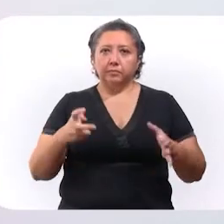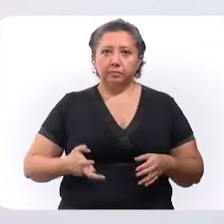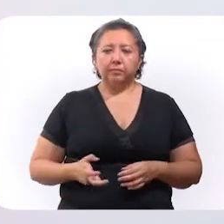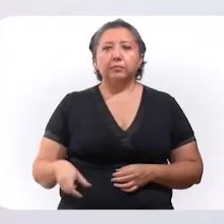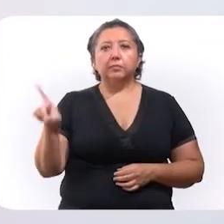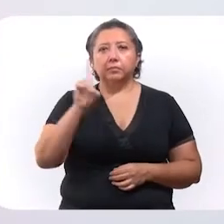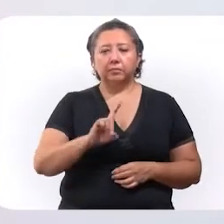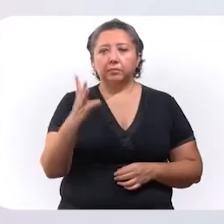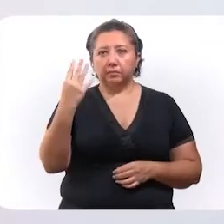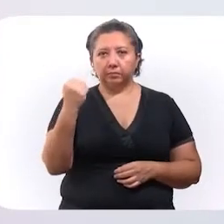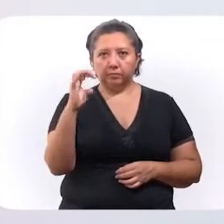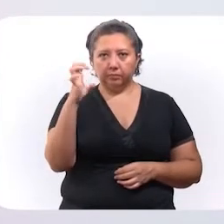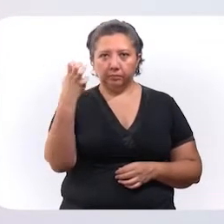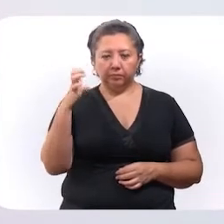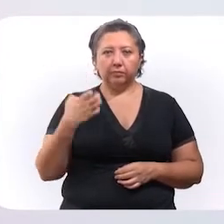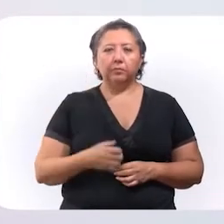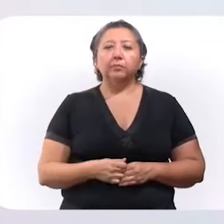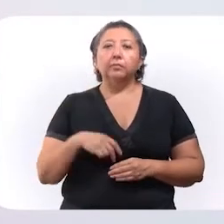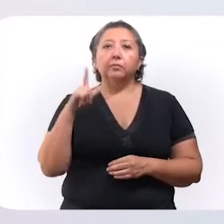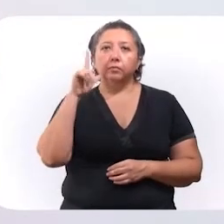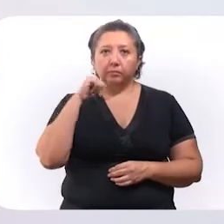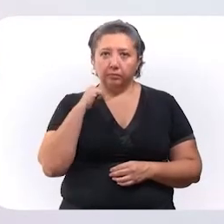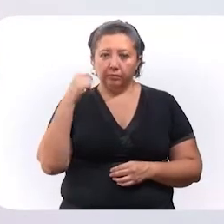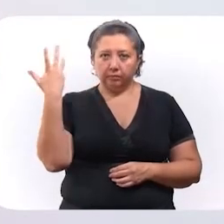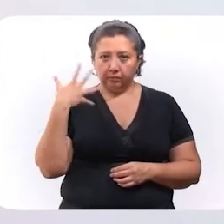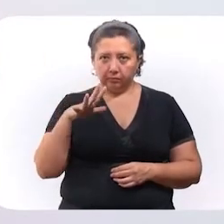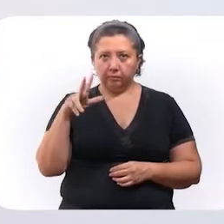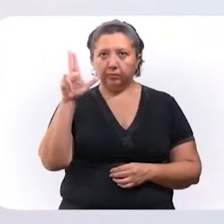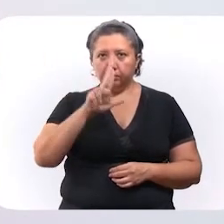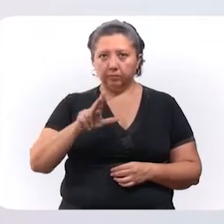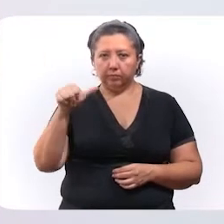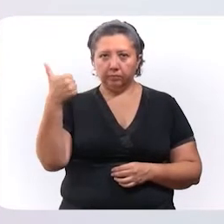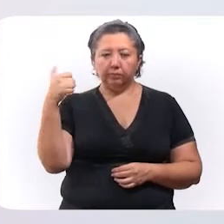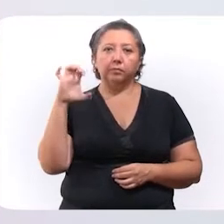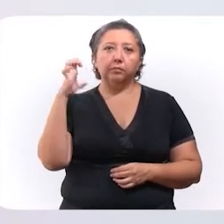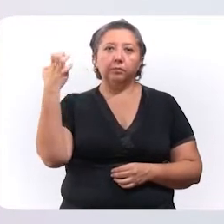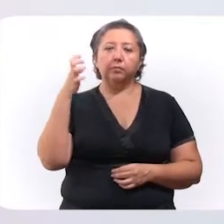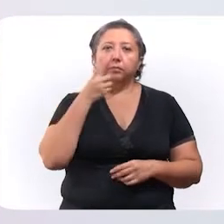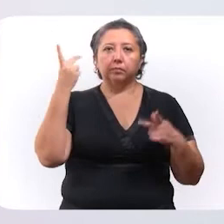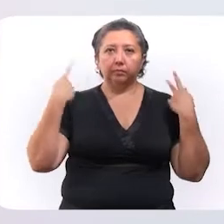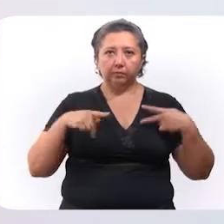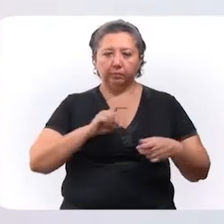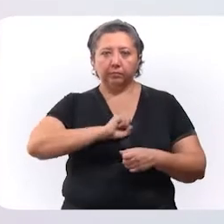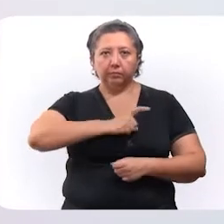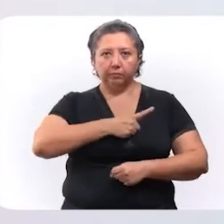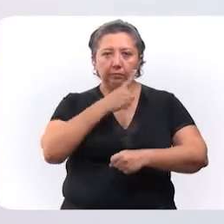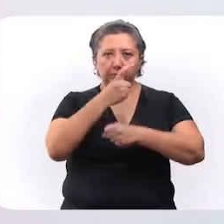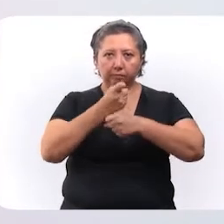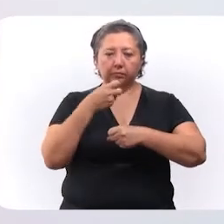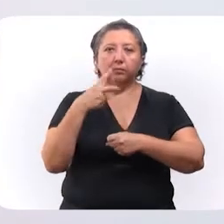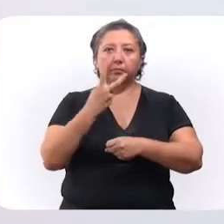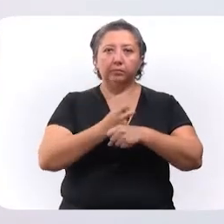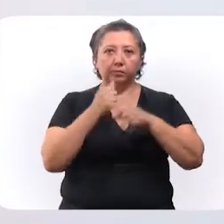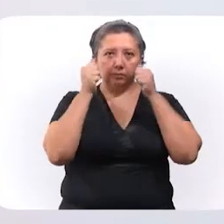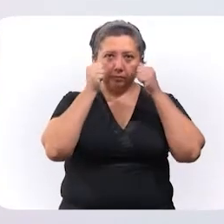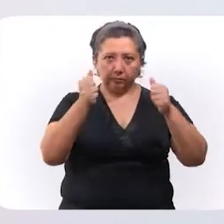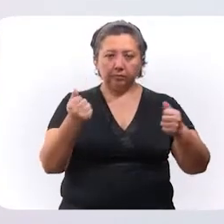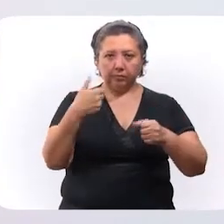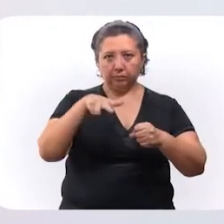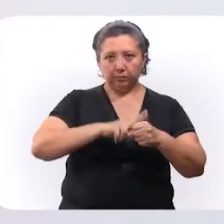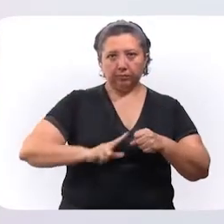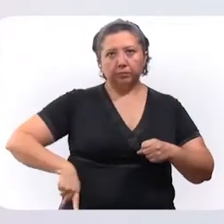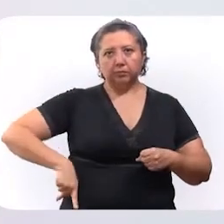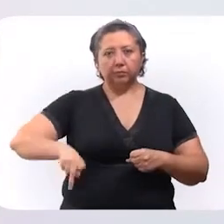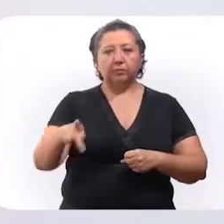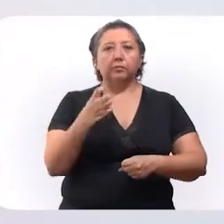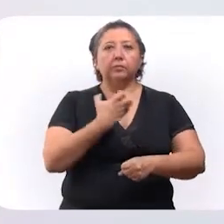médico de este domingo 9 de enero. A partir de mañana 10 y el martes 11 de enero, personal de salud de primera y segunda línea de atención de los hospitales